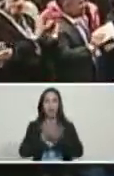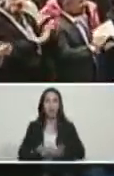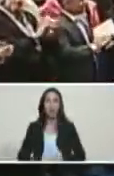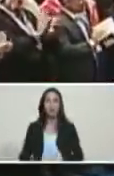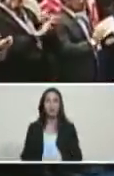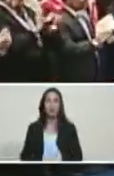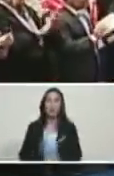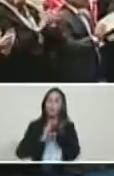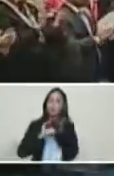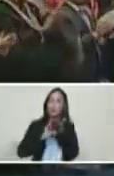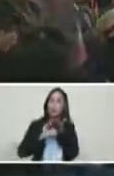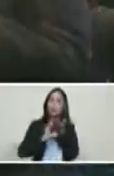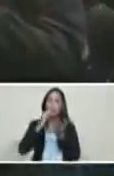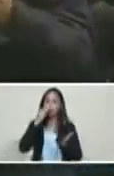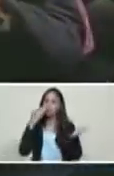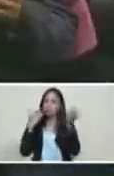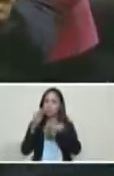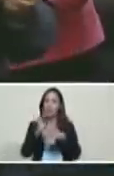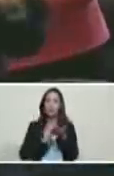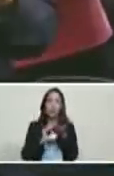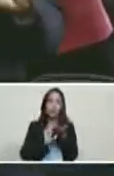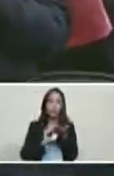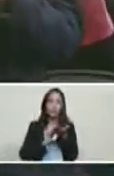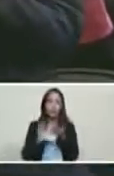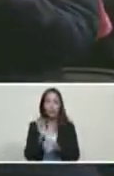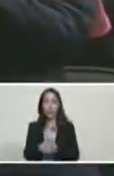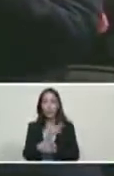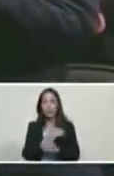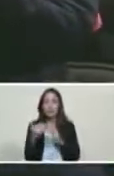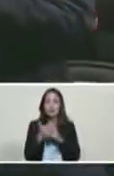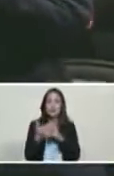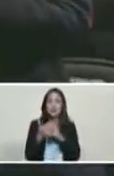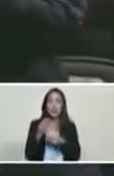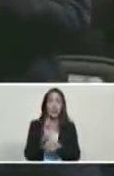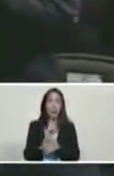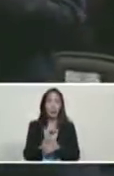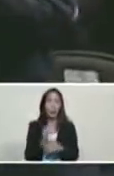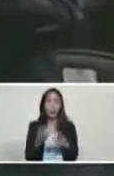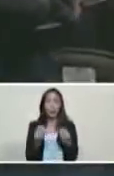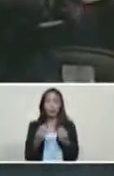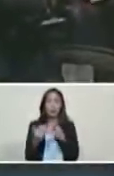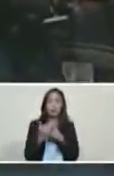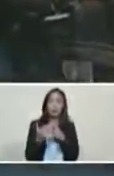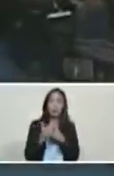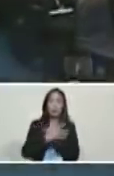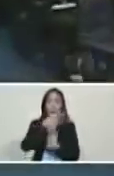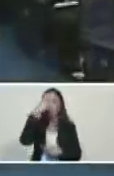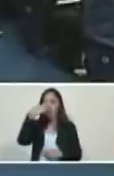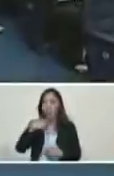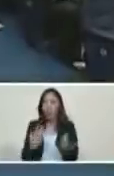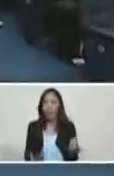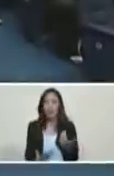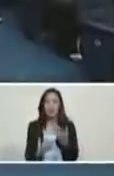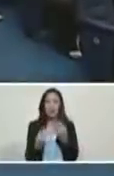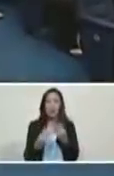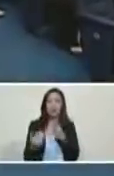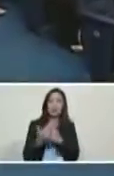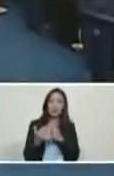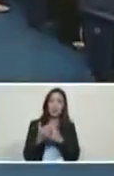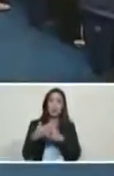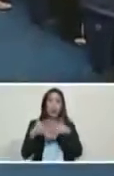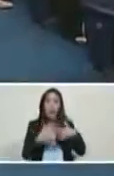Enfrentando las maniobras, las presiones, la miseria diplomática del